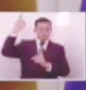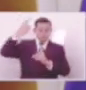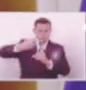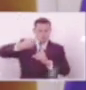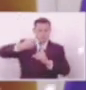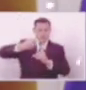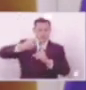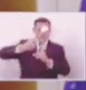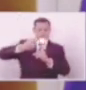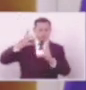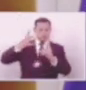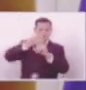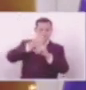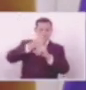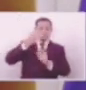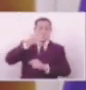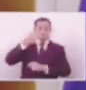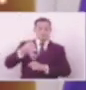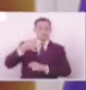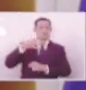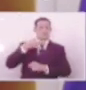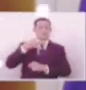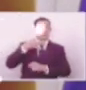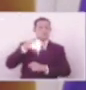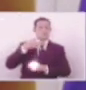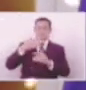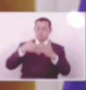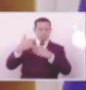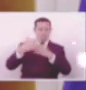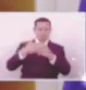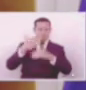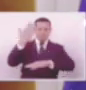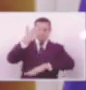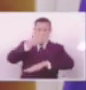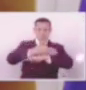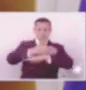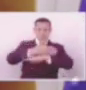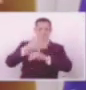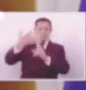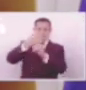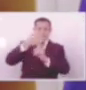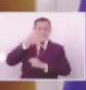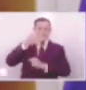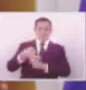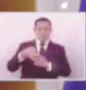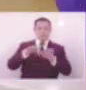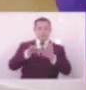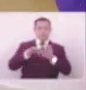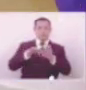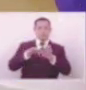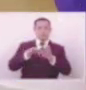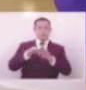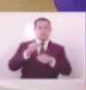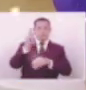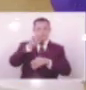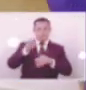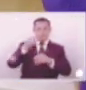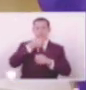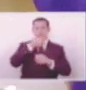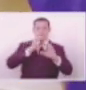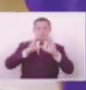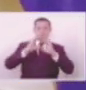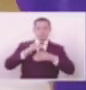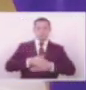que se llegue a la verdad y el fuero ya no va a ser ningún obstáculo para llegar a la verdad Muchísimas gracias amigos de la